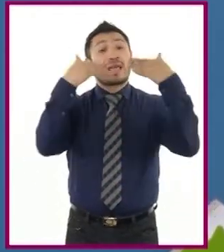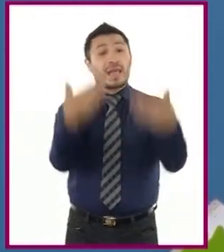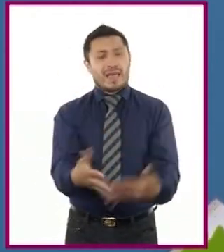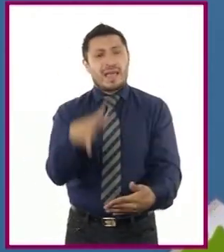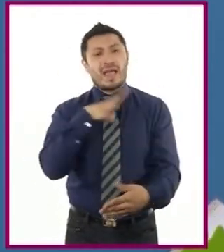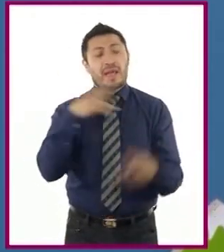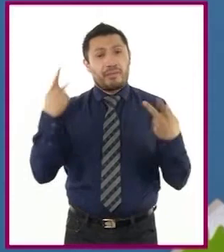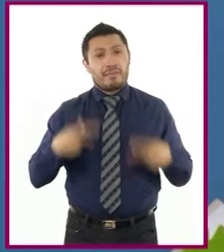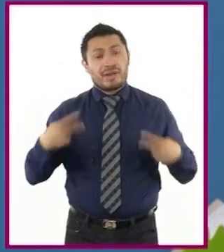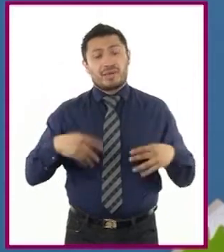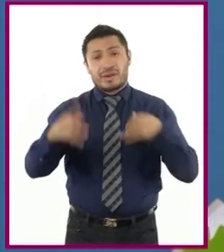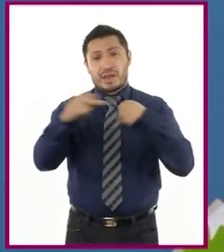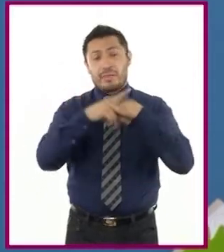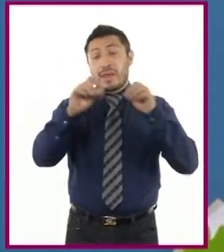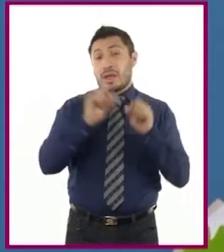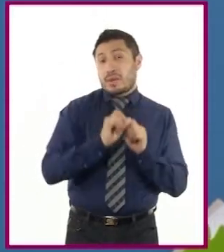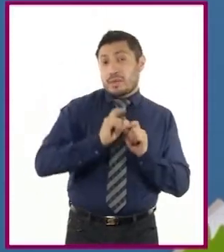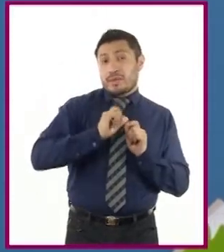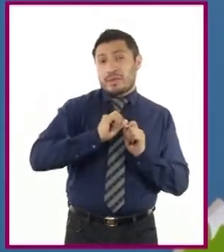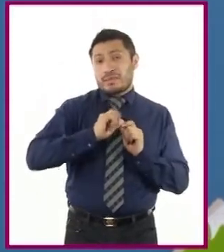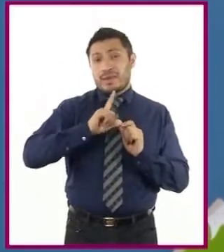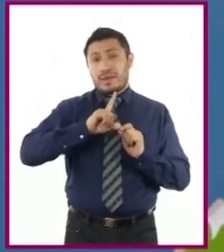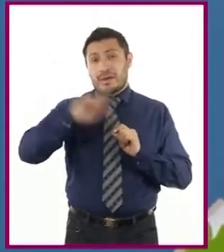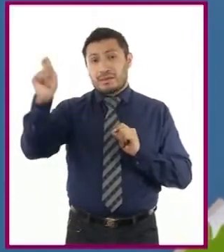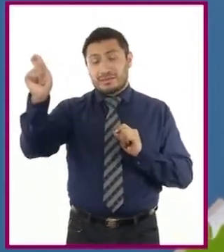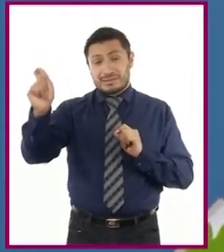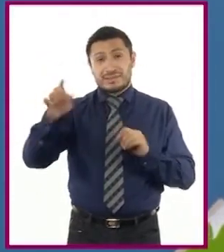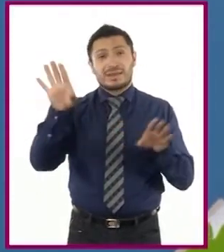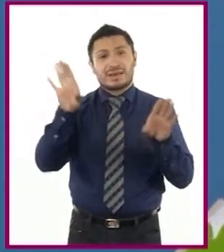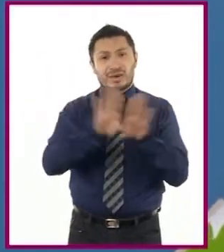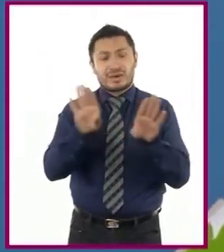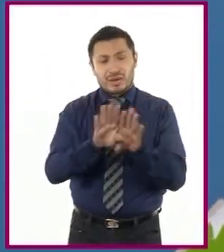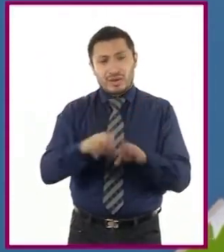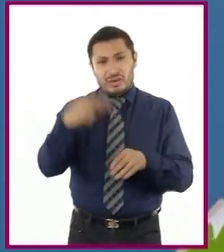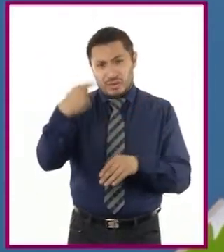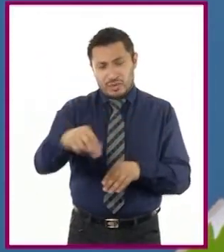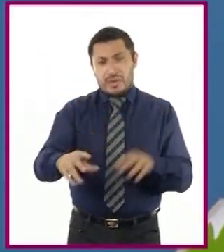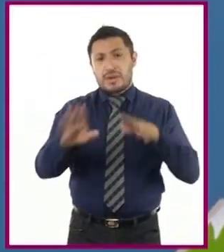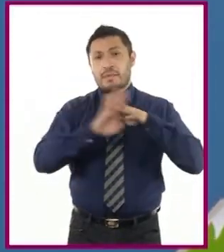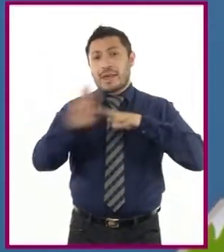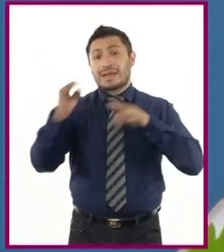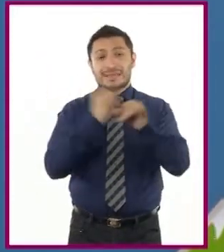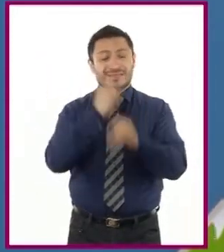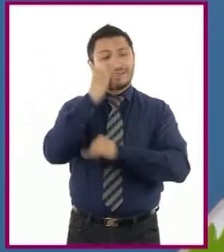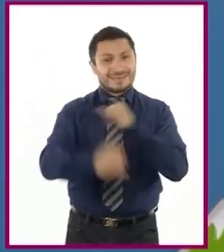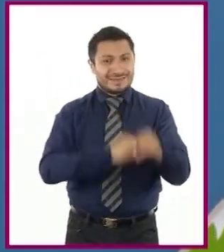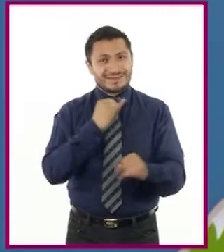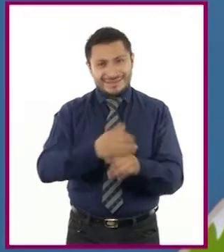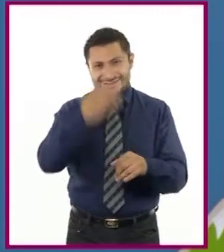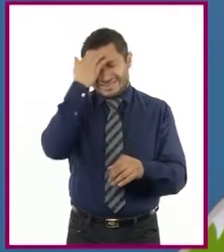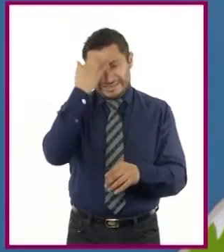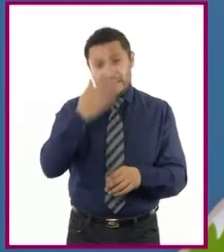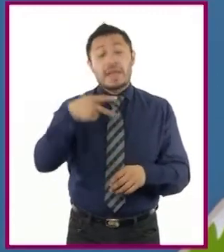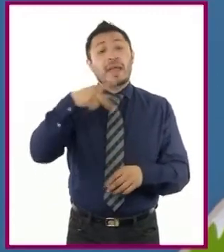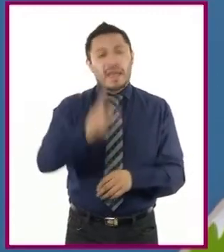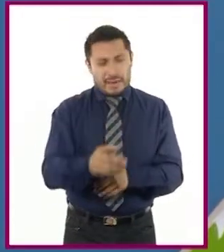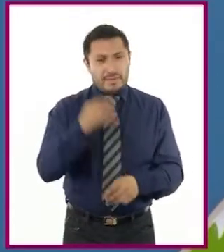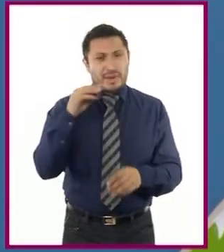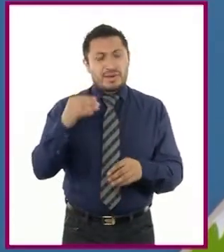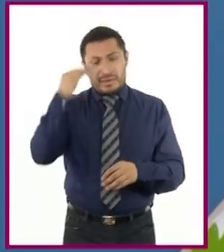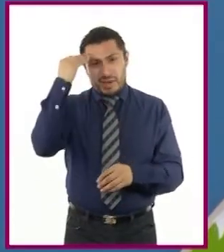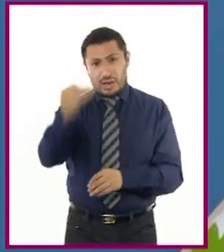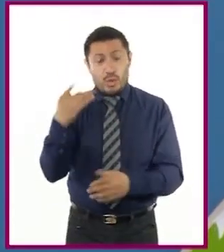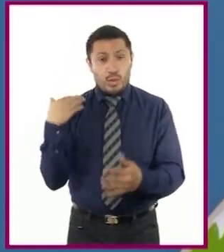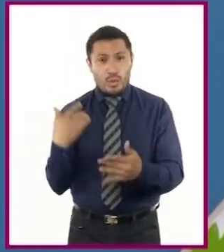una persona abandona el país de origen y se conoce como migración internacional. Pero con el tiempo, los movimientos